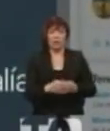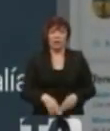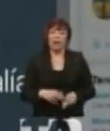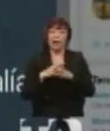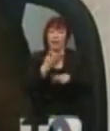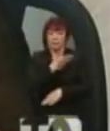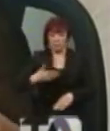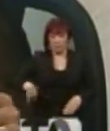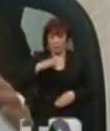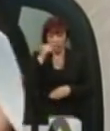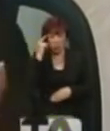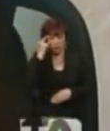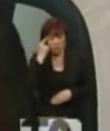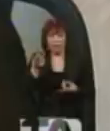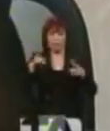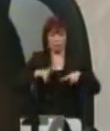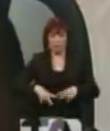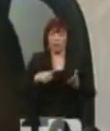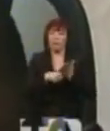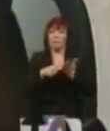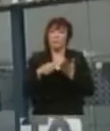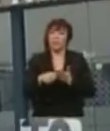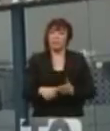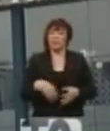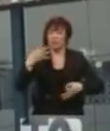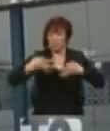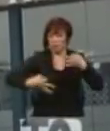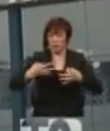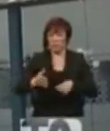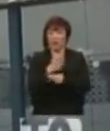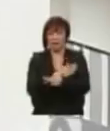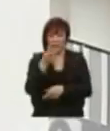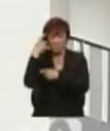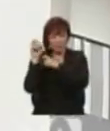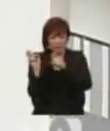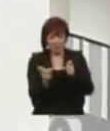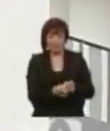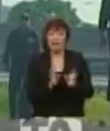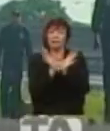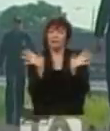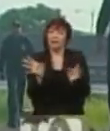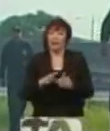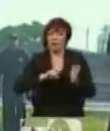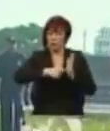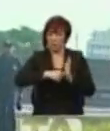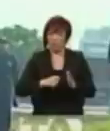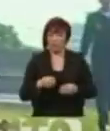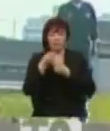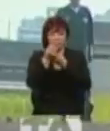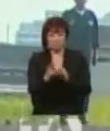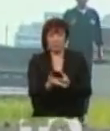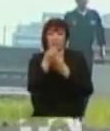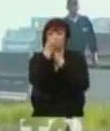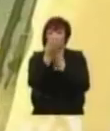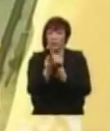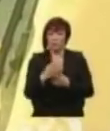Correa, al entonces ministra de Justicia, Lady Zúñiga, a la Fiscalía General, a la Contraloría, pues se vinculaba al caso la